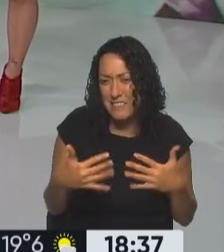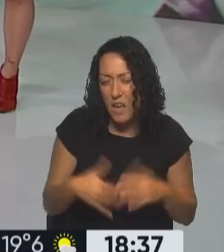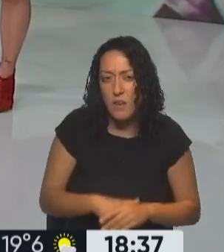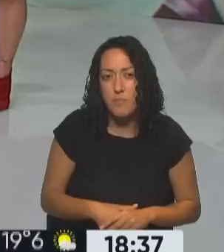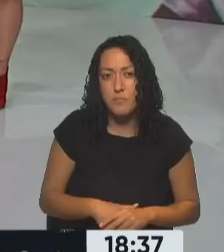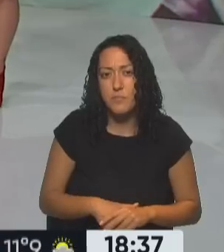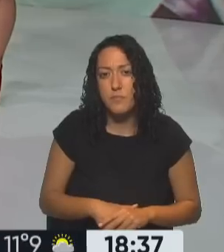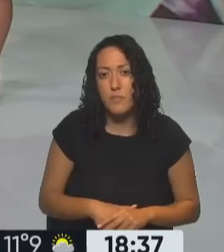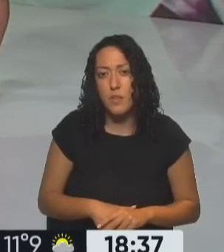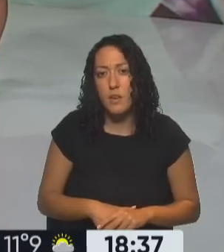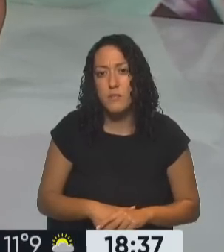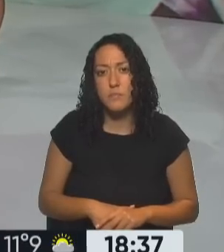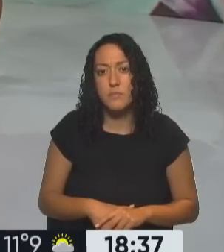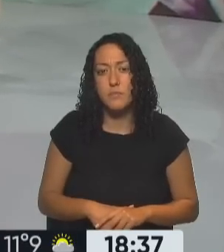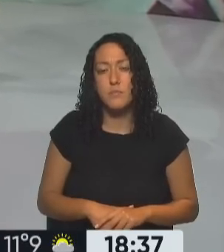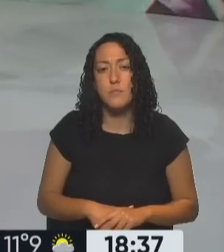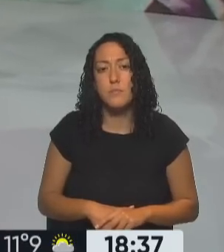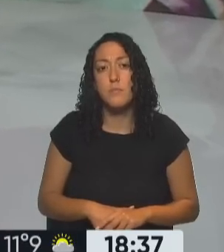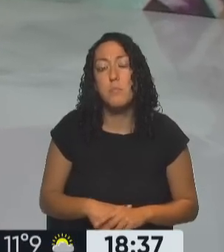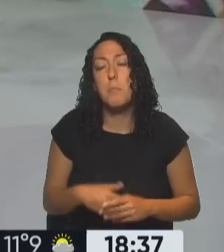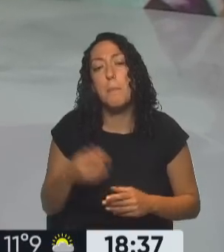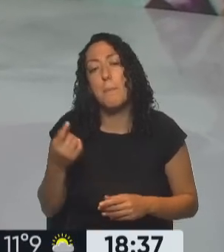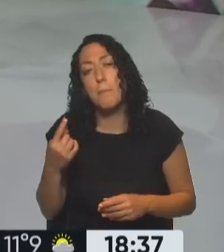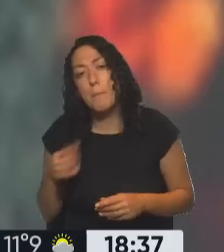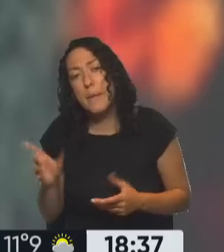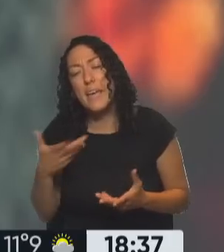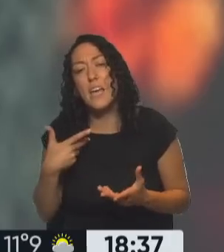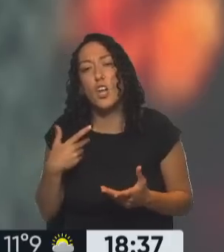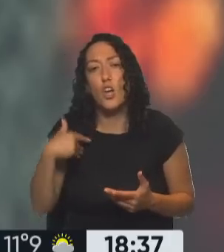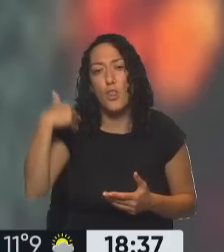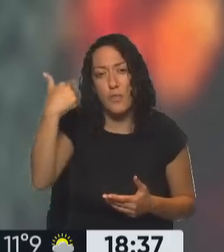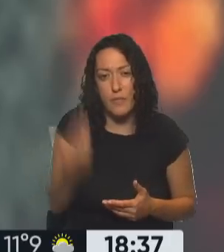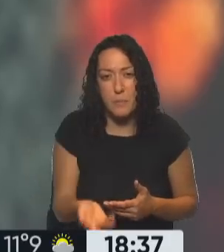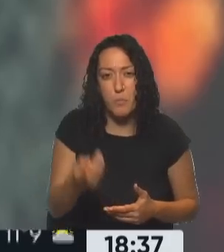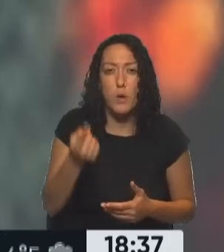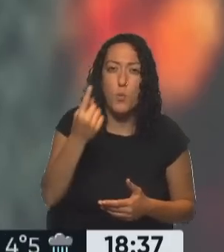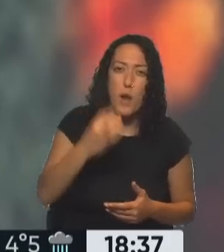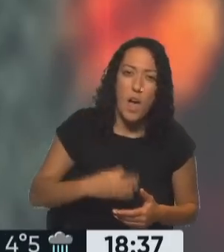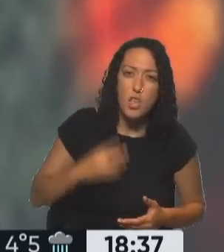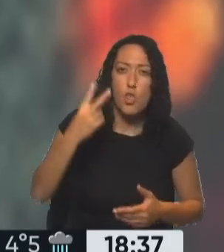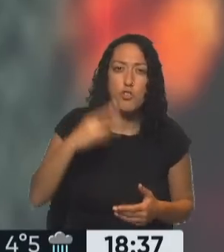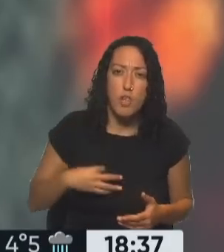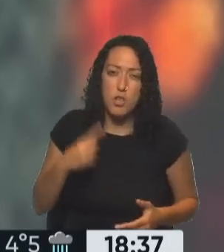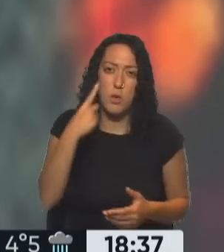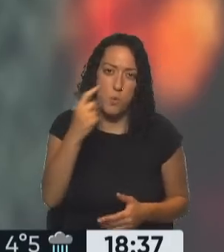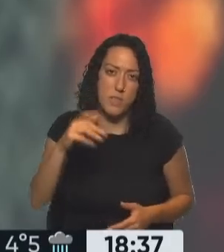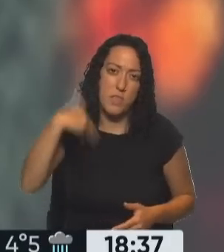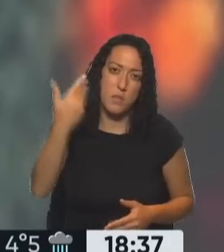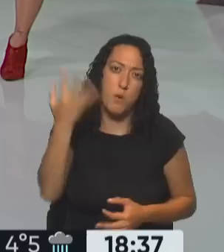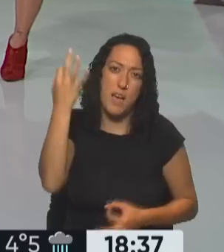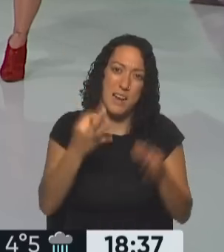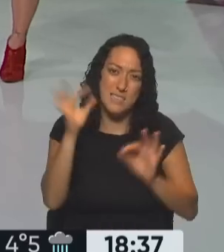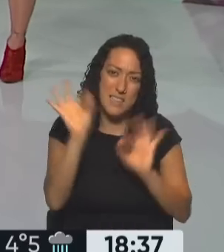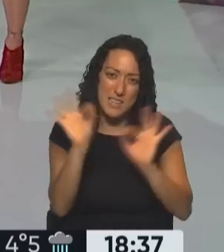en cantidad de fallecidos. Pero creo que muchas cosas estas nos vamos a dar cuenta dentro de un año o dos cuando hagamos un análisis más detallado. Vamos a